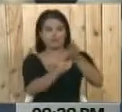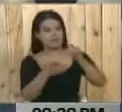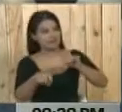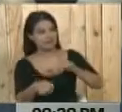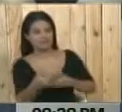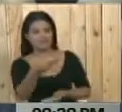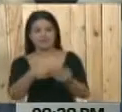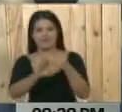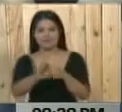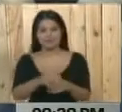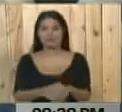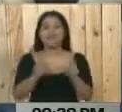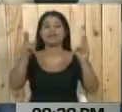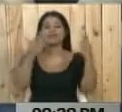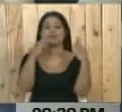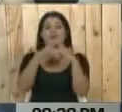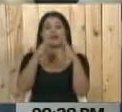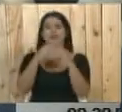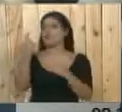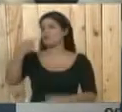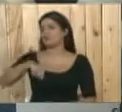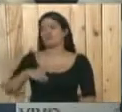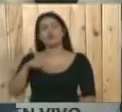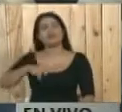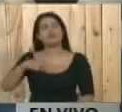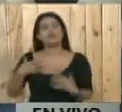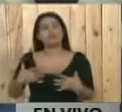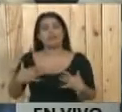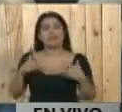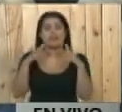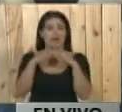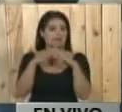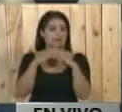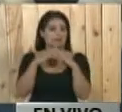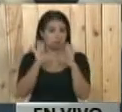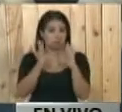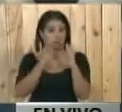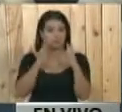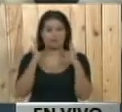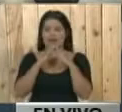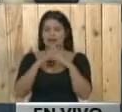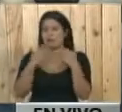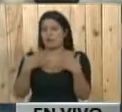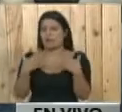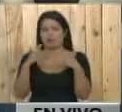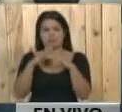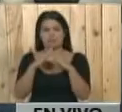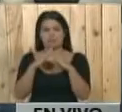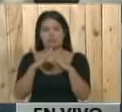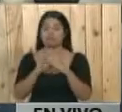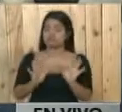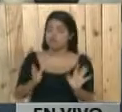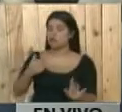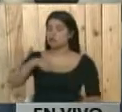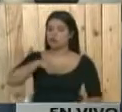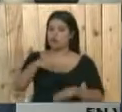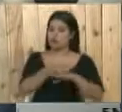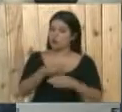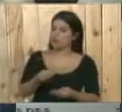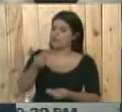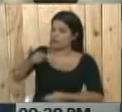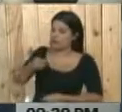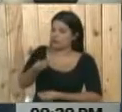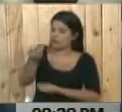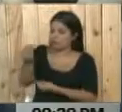Tengo una gran necesidad de vivienda, dice alguien. Y llega la revolución y le da su llave en mano, 72 metros